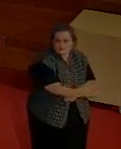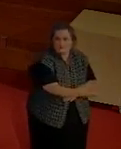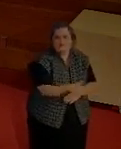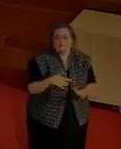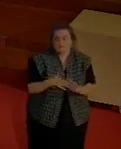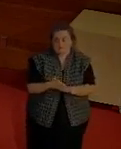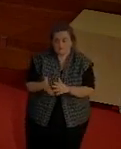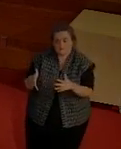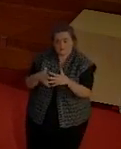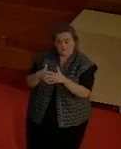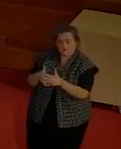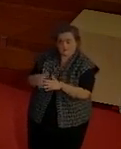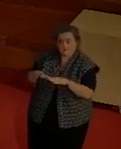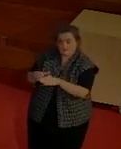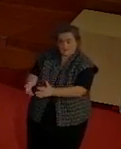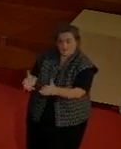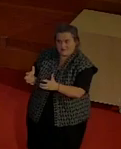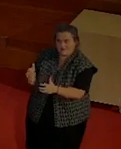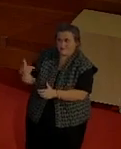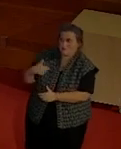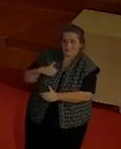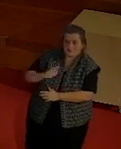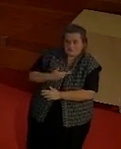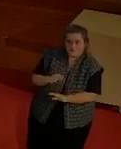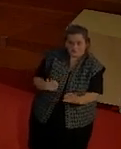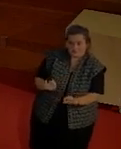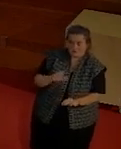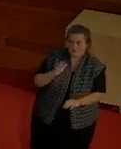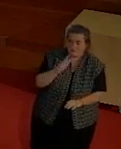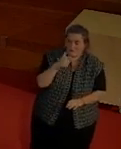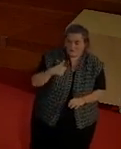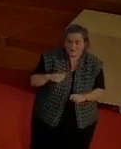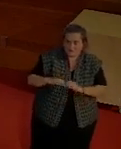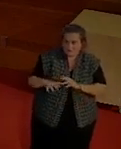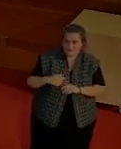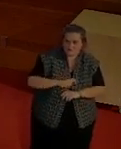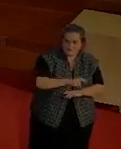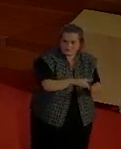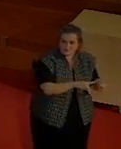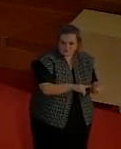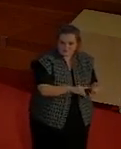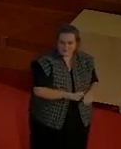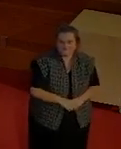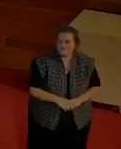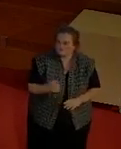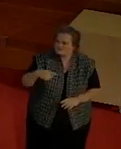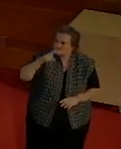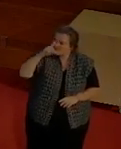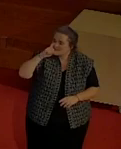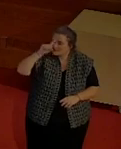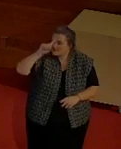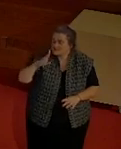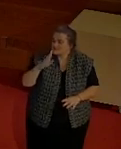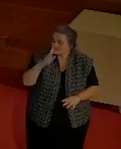estadounidense ahí no me afecta y de ese modo no sé si record si recuerdan que hace no más de 4